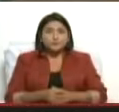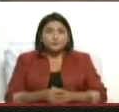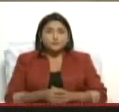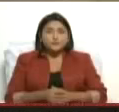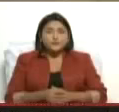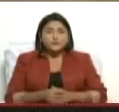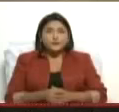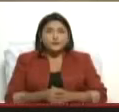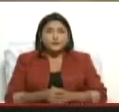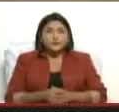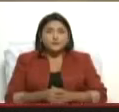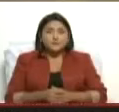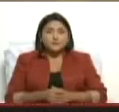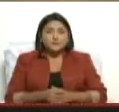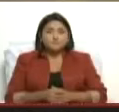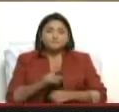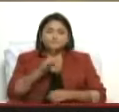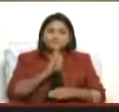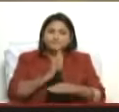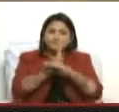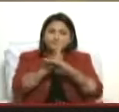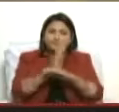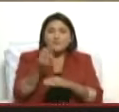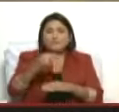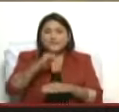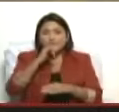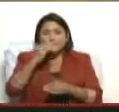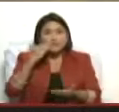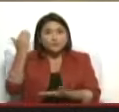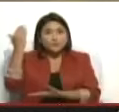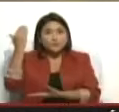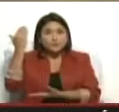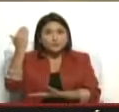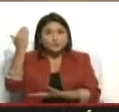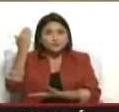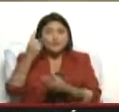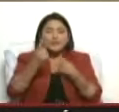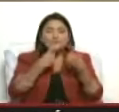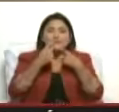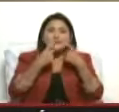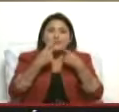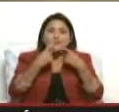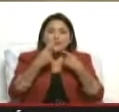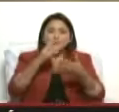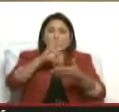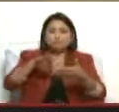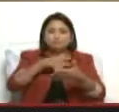laptop hacemos un paréntesis se vuelve a generar información importante alrededor del diálogo para el cronograma electoral nos unimos